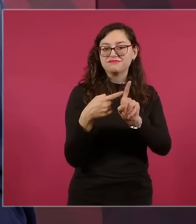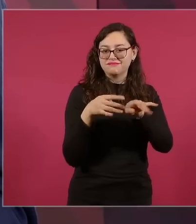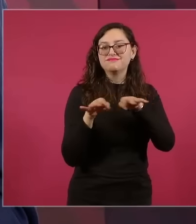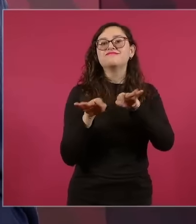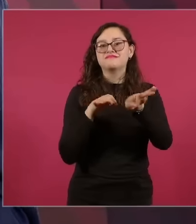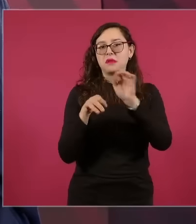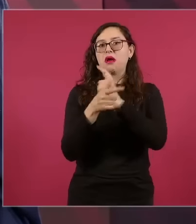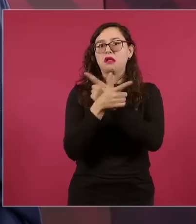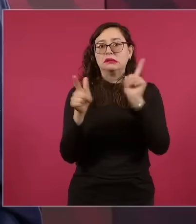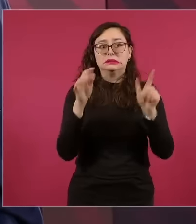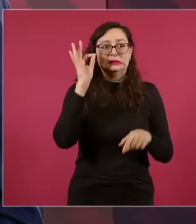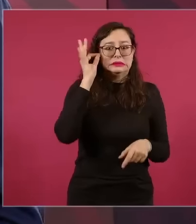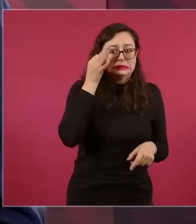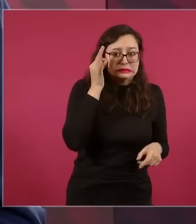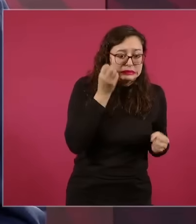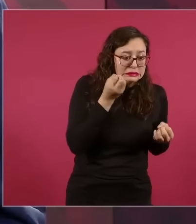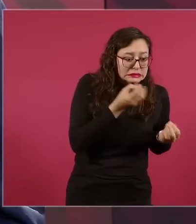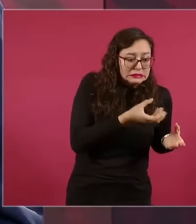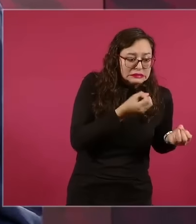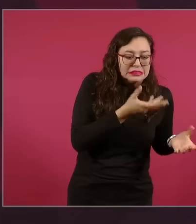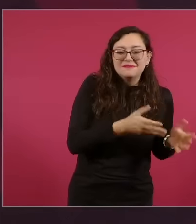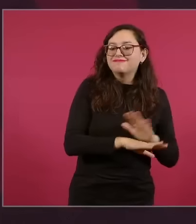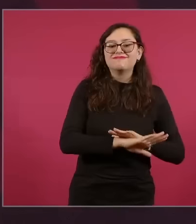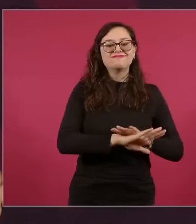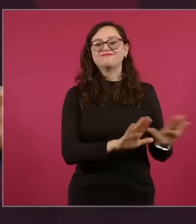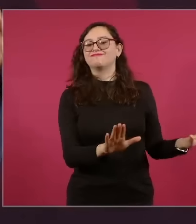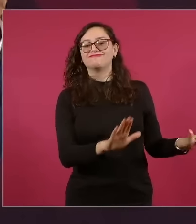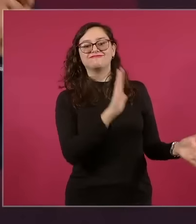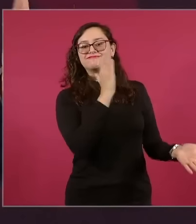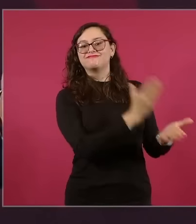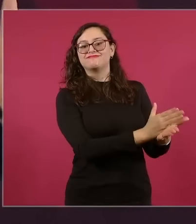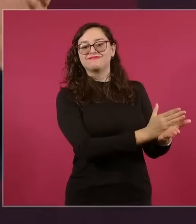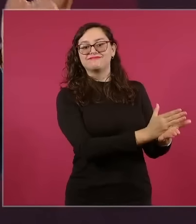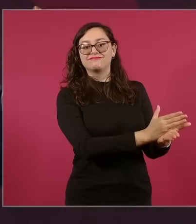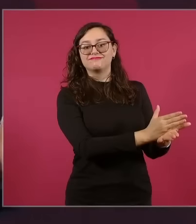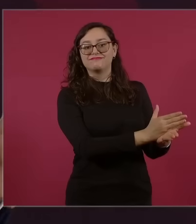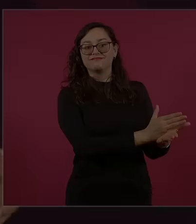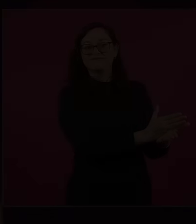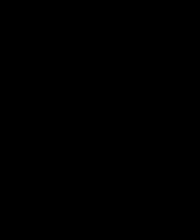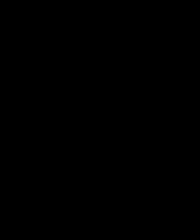el poder judicial que elijan